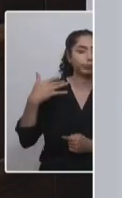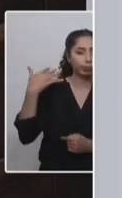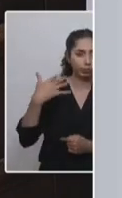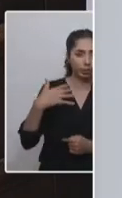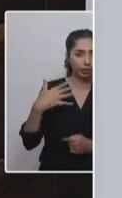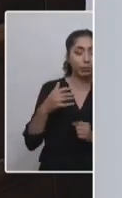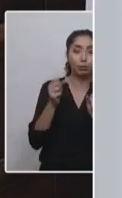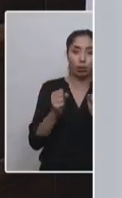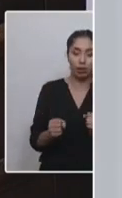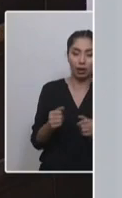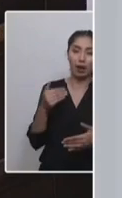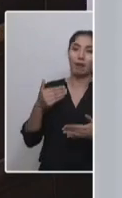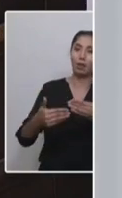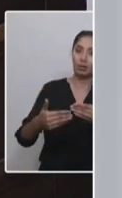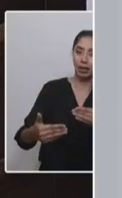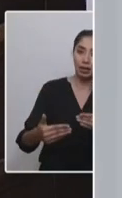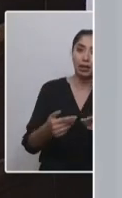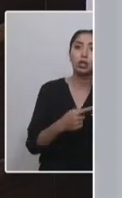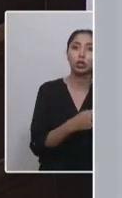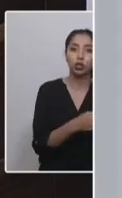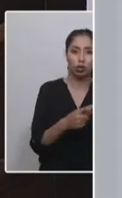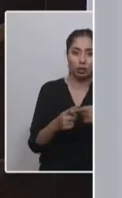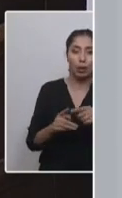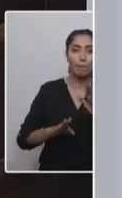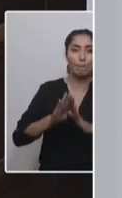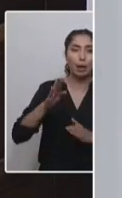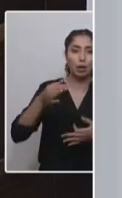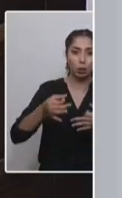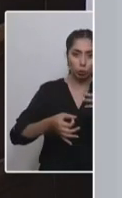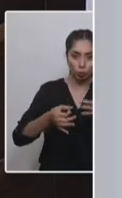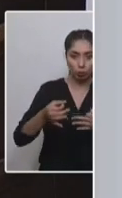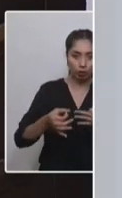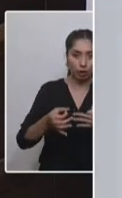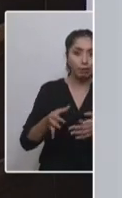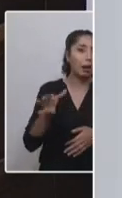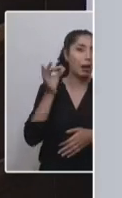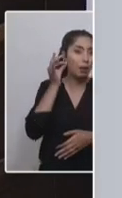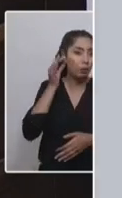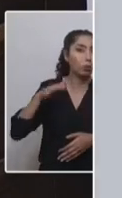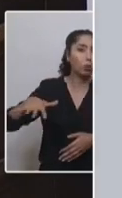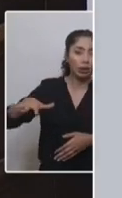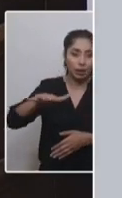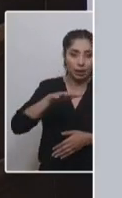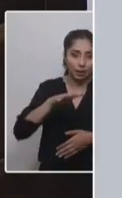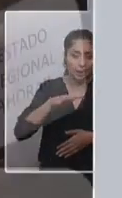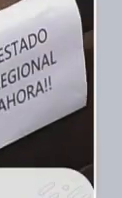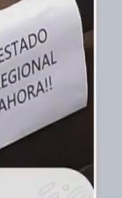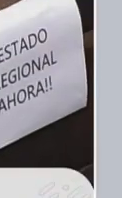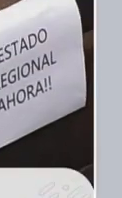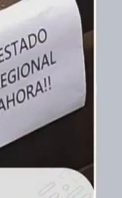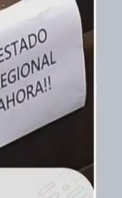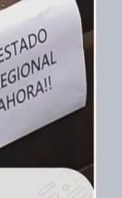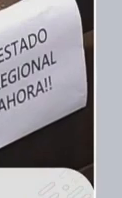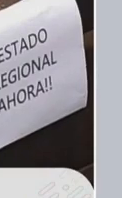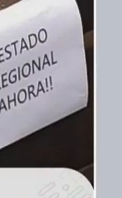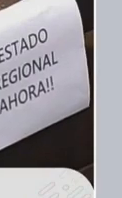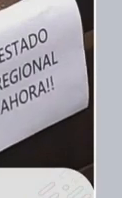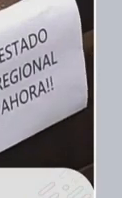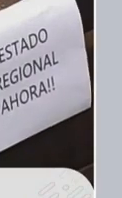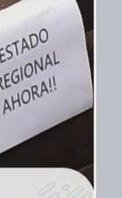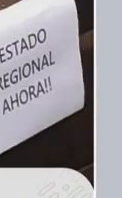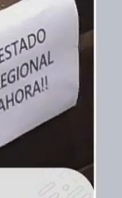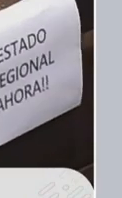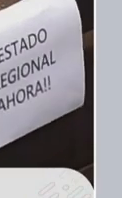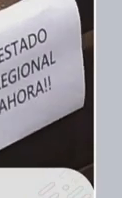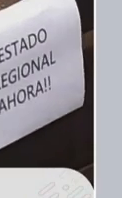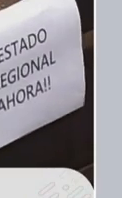Por lo tanto, son dos sistemas que podrían convivir perfectamente sin ningún tipo de problema. Además, ahí su autor decía, esto no lo buscamos